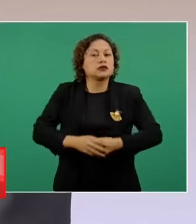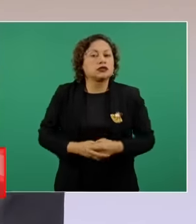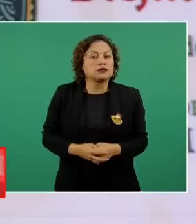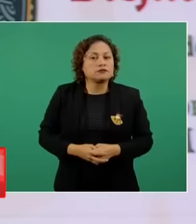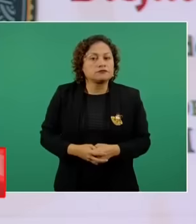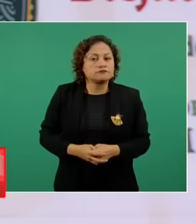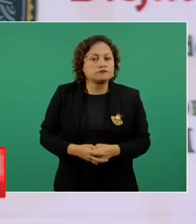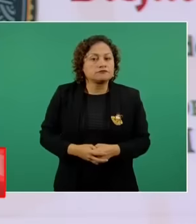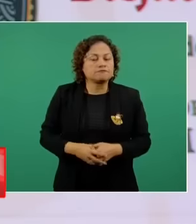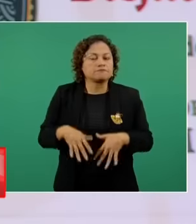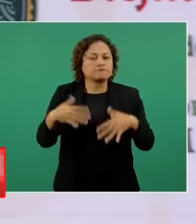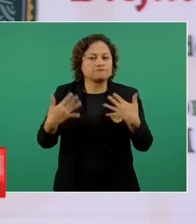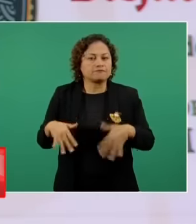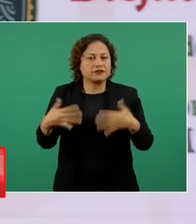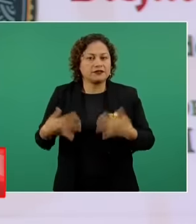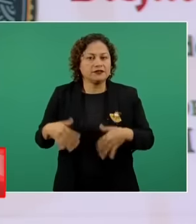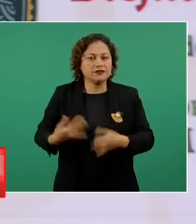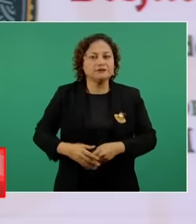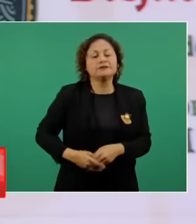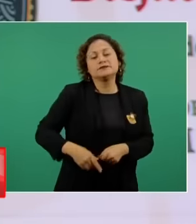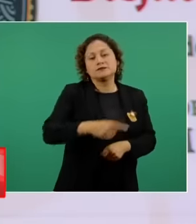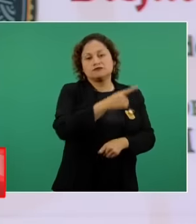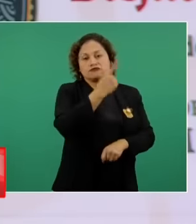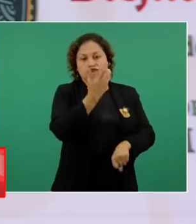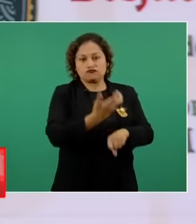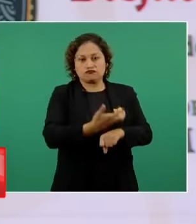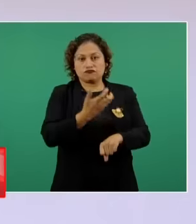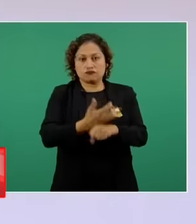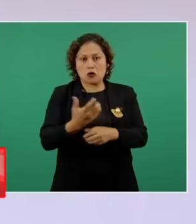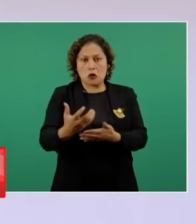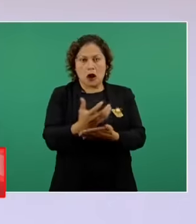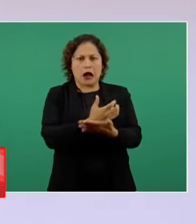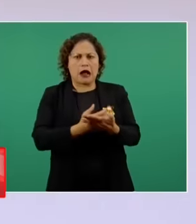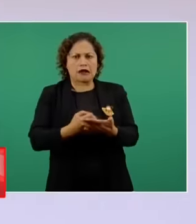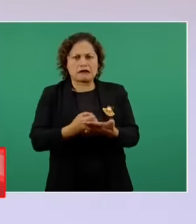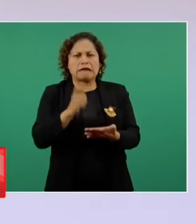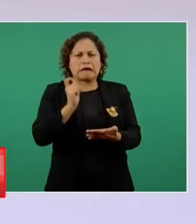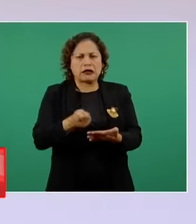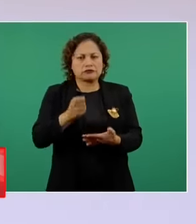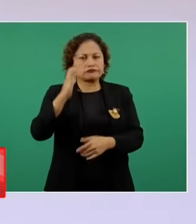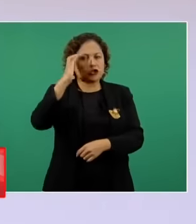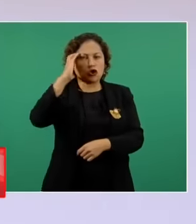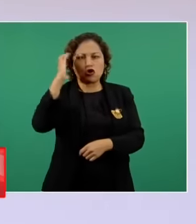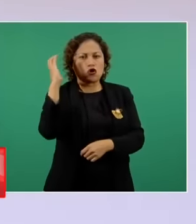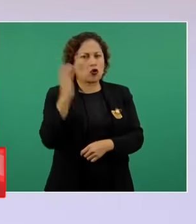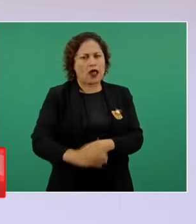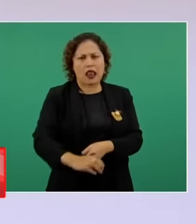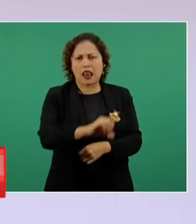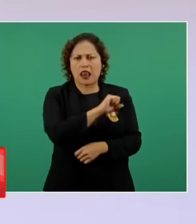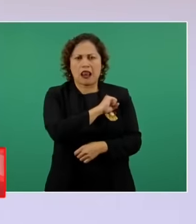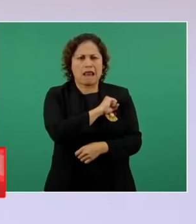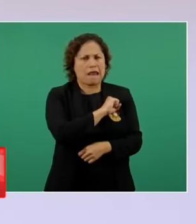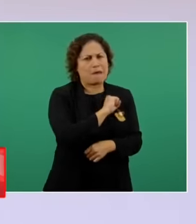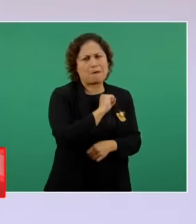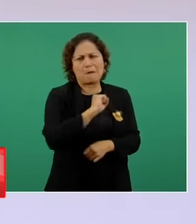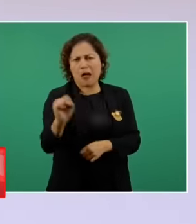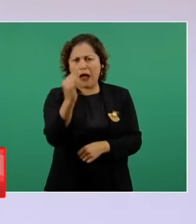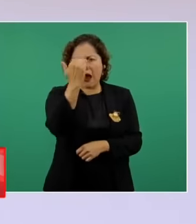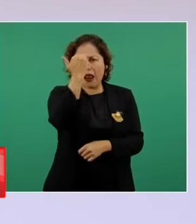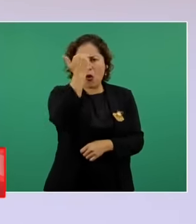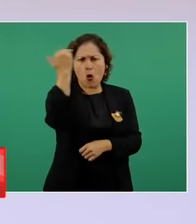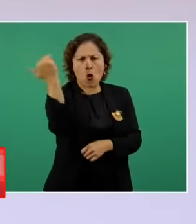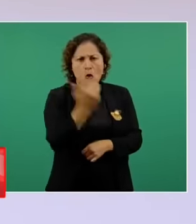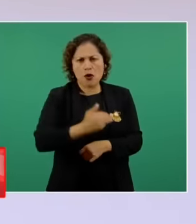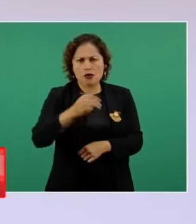triunfo pírrico, vil y canallesco, en una mancha